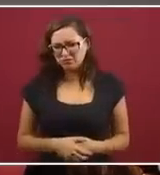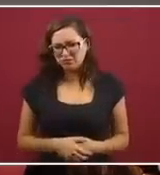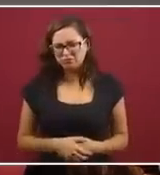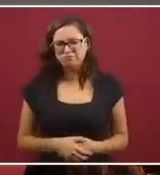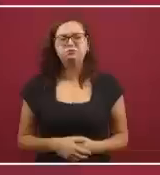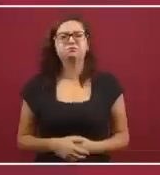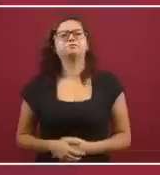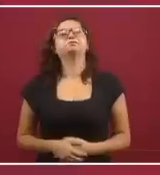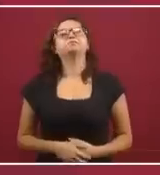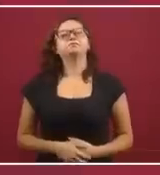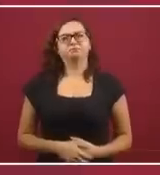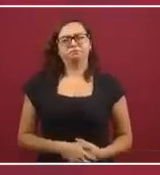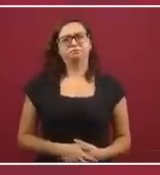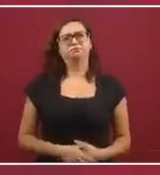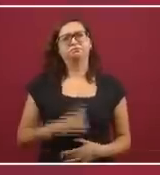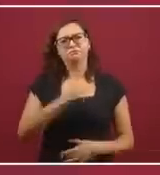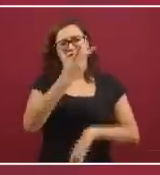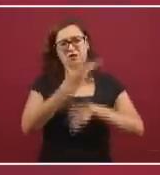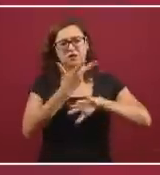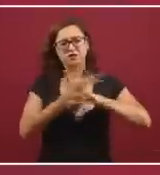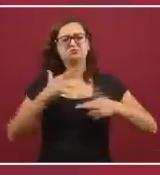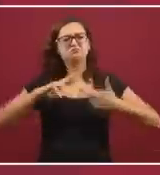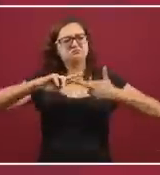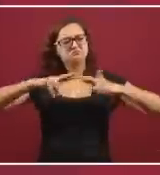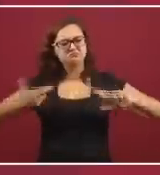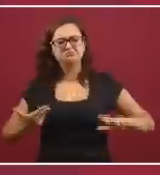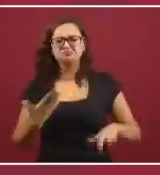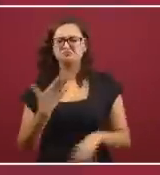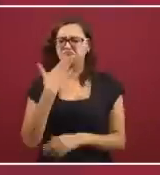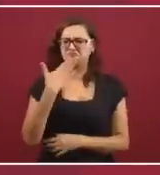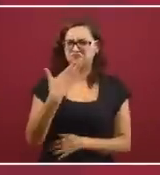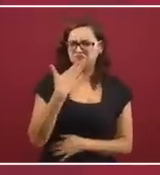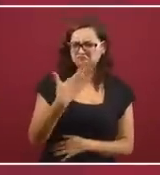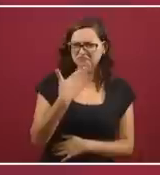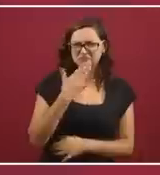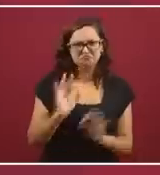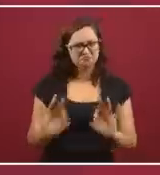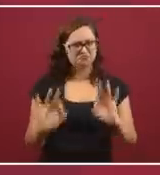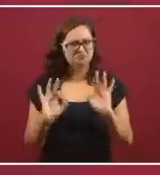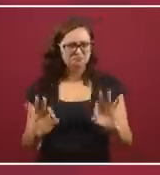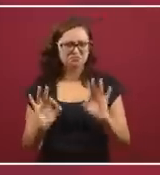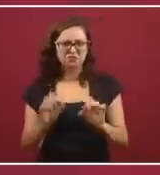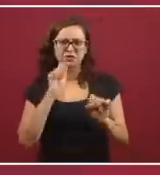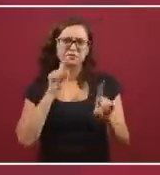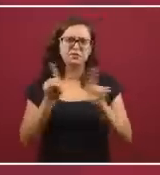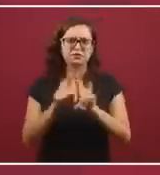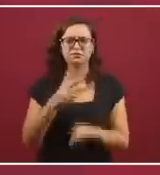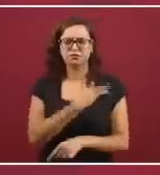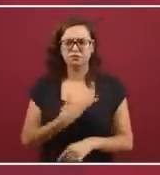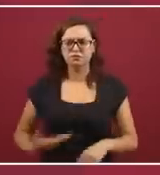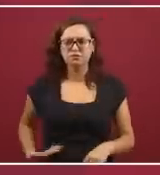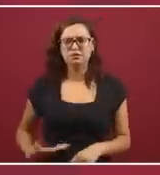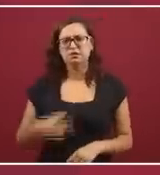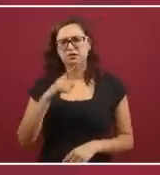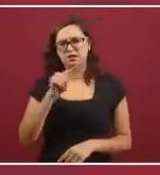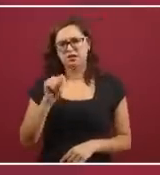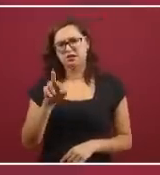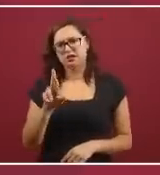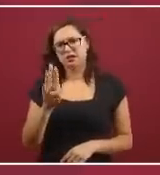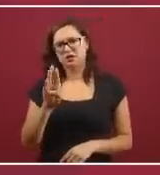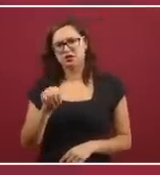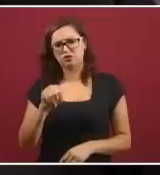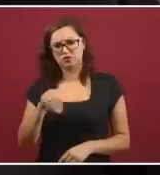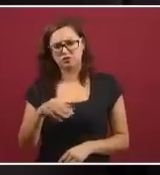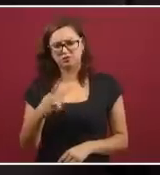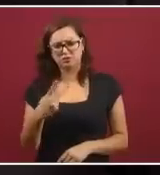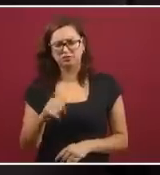como el gobierno de eeuu y con el presidente de donald trump por eso